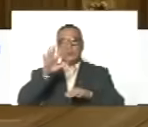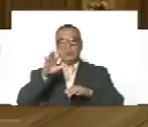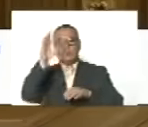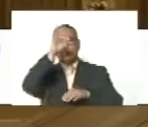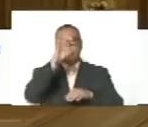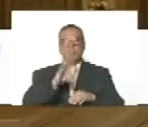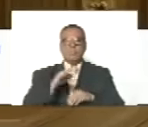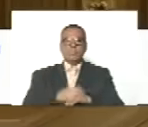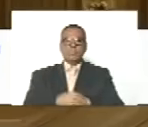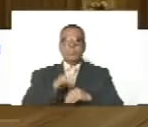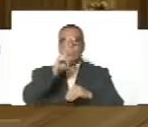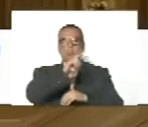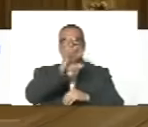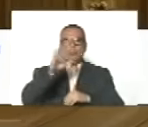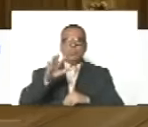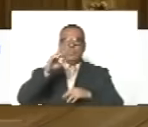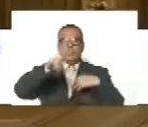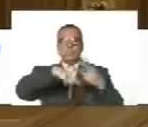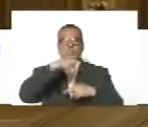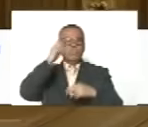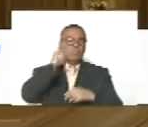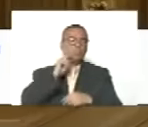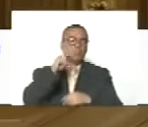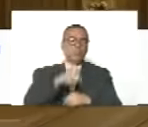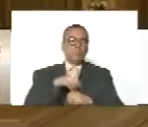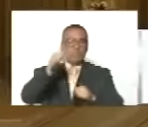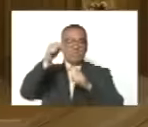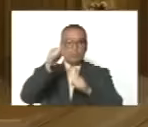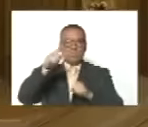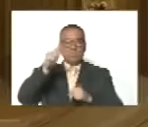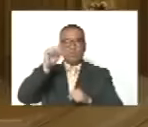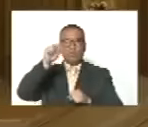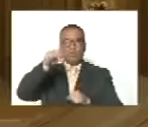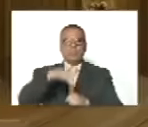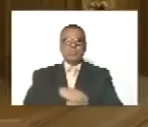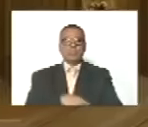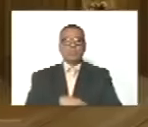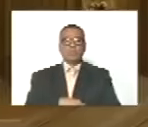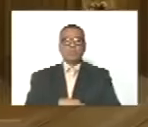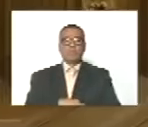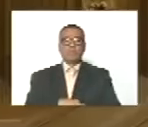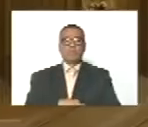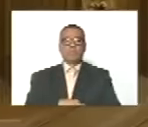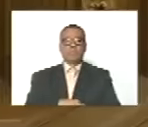la Federación y 25 de la Revolución Bolivariana. ¡Que viva Palestina!